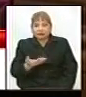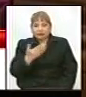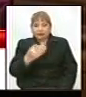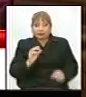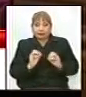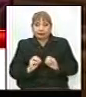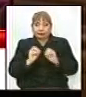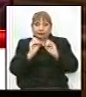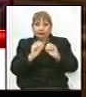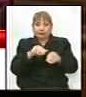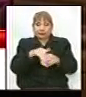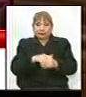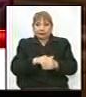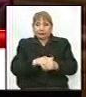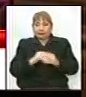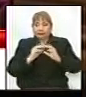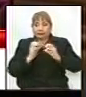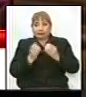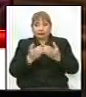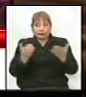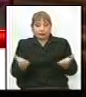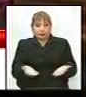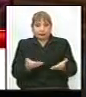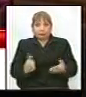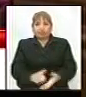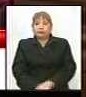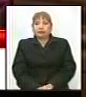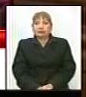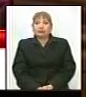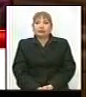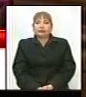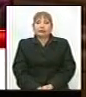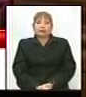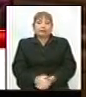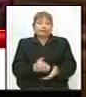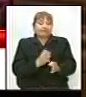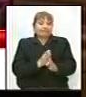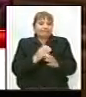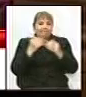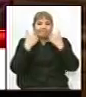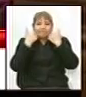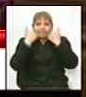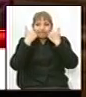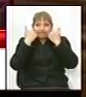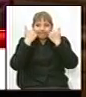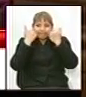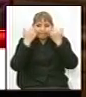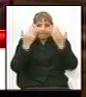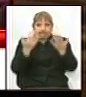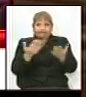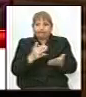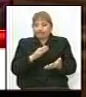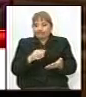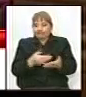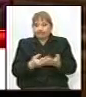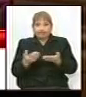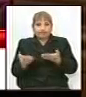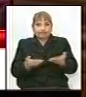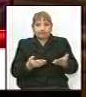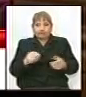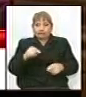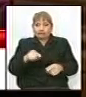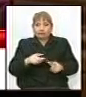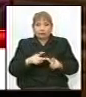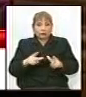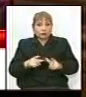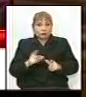poner de conocimiento de las tres autoridades aquí presentes de la situación escandalosa en la que se puede envolver el proceso electoral en Lima,